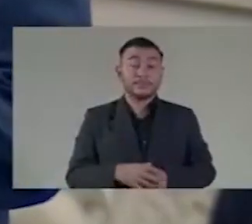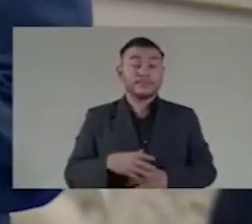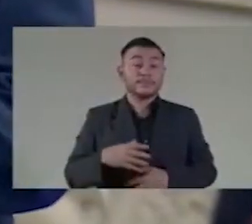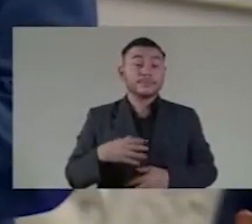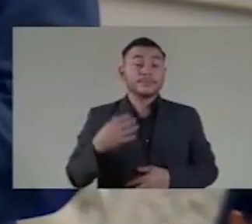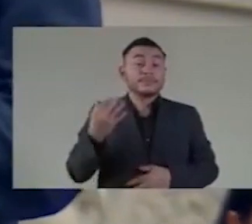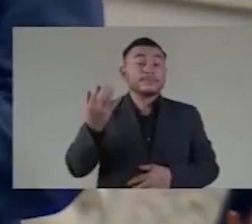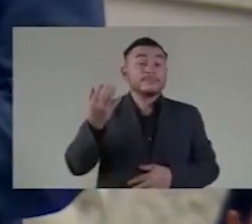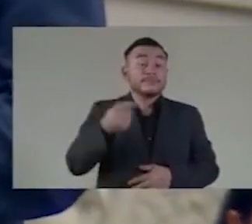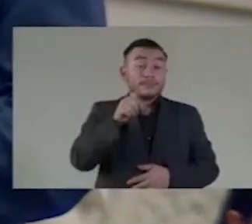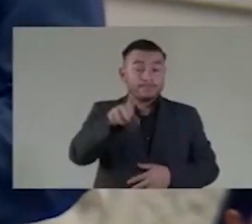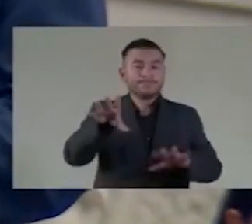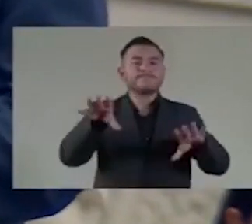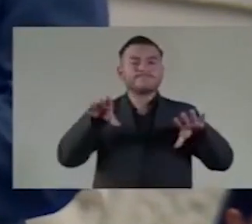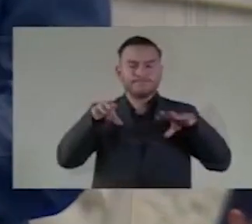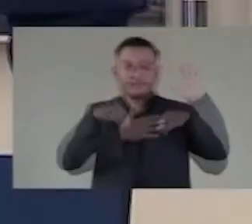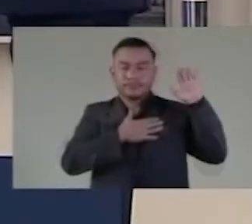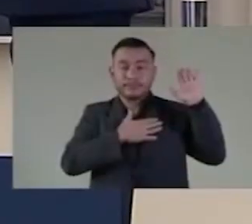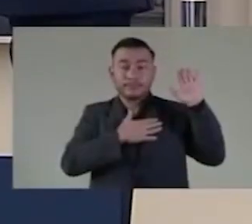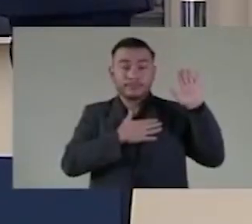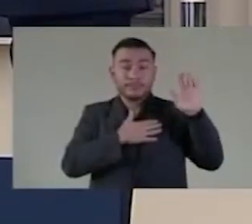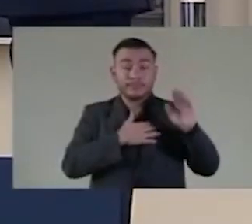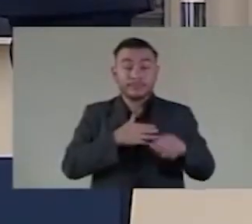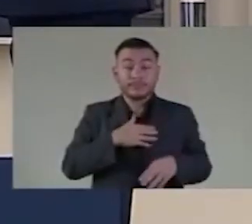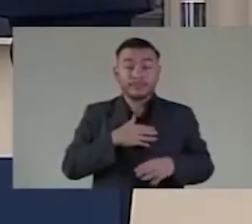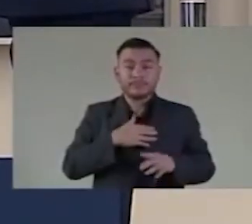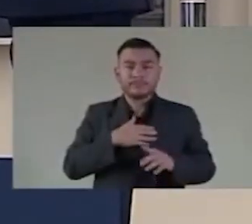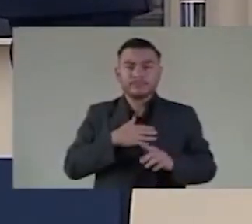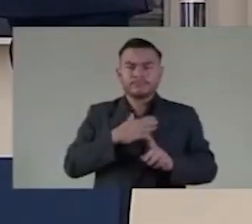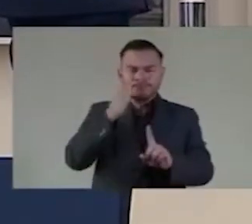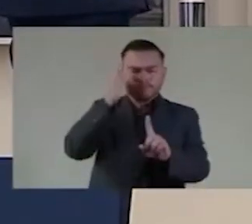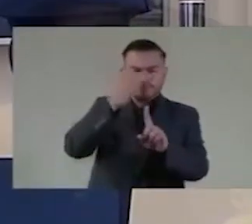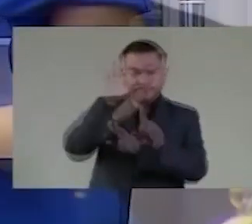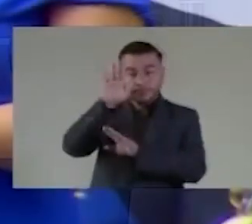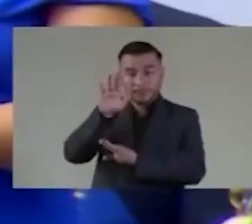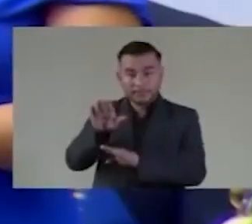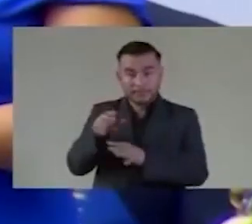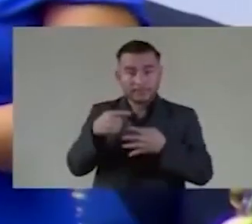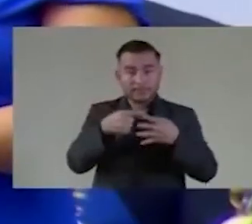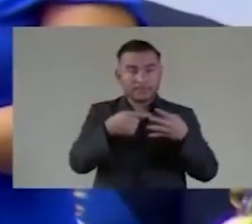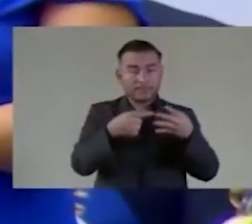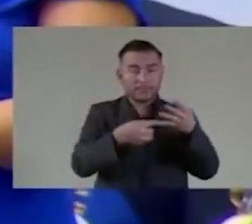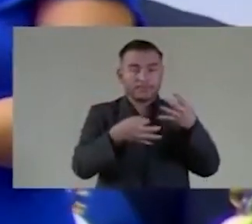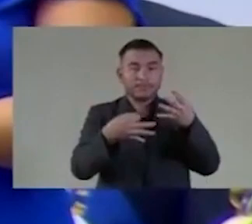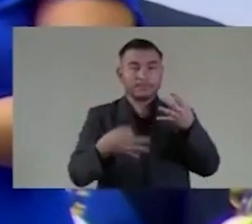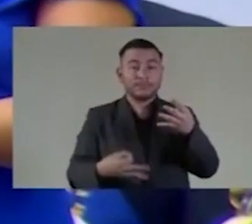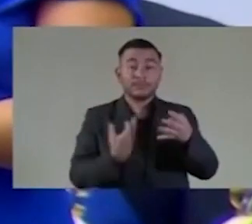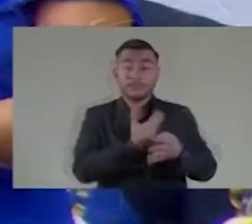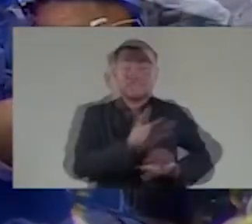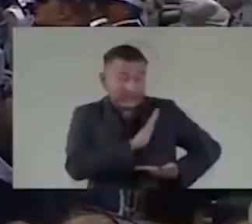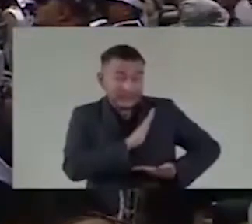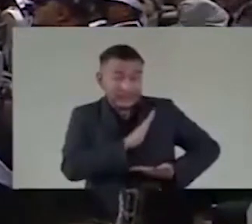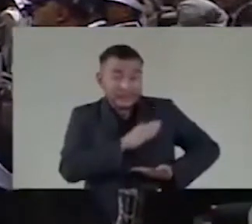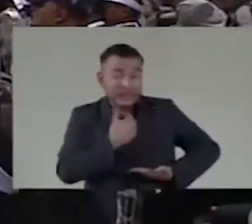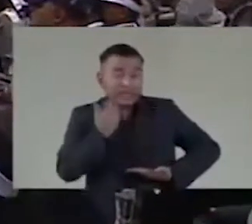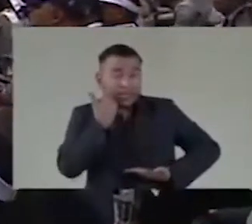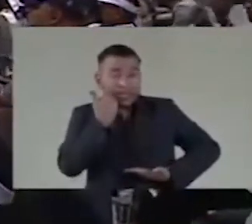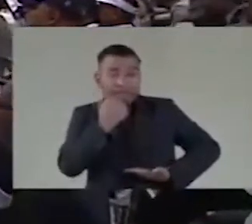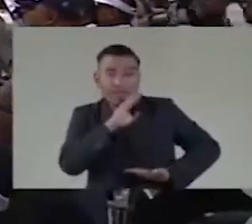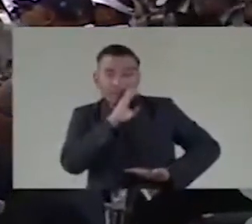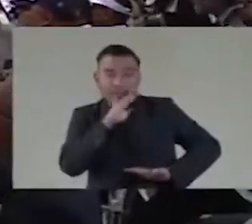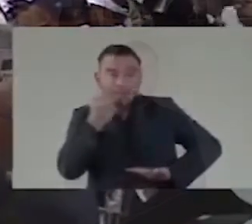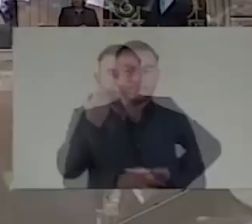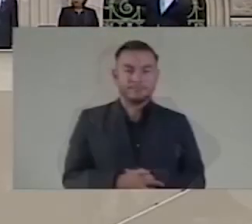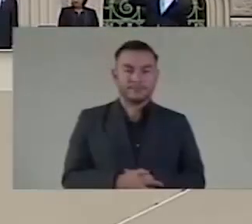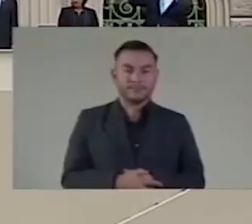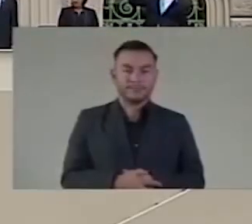1 de junio de 2019, Nayib Bukele tomó posesión como presidente de la República. El evento se desarrolló por primera vez al aire